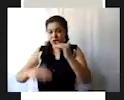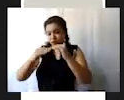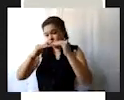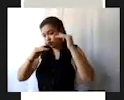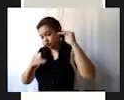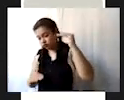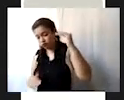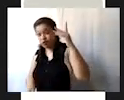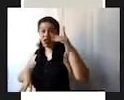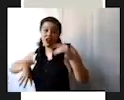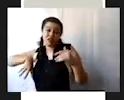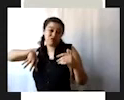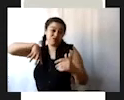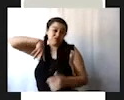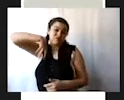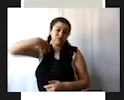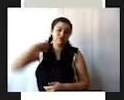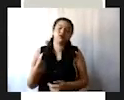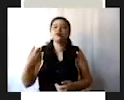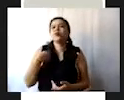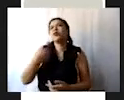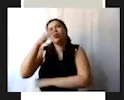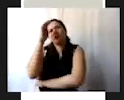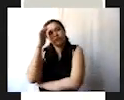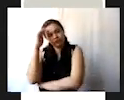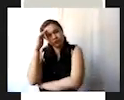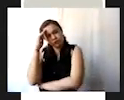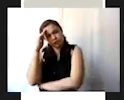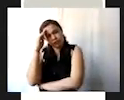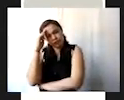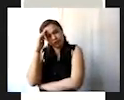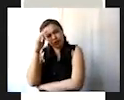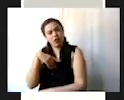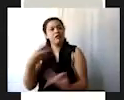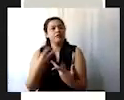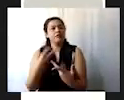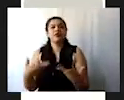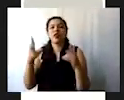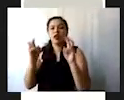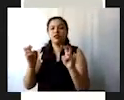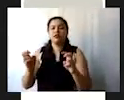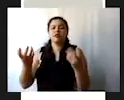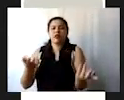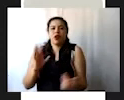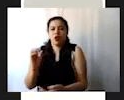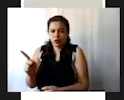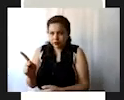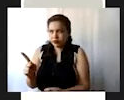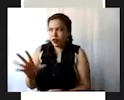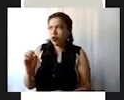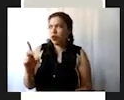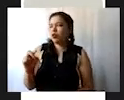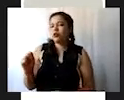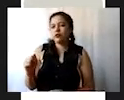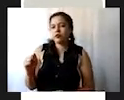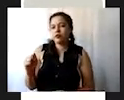abusivo. Y yo me pongo a pensar, y quienes estamos en estos temas nos ponemos a pensar, bueno, si no son los ODS, si no es